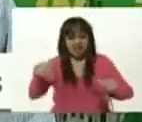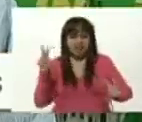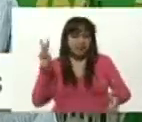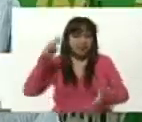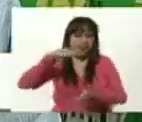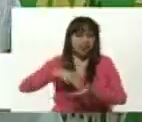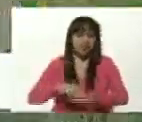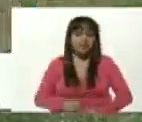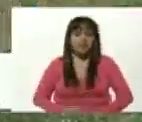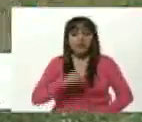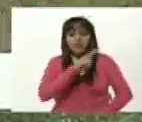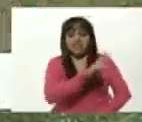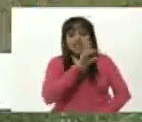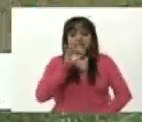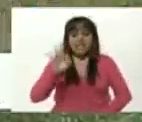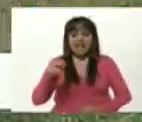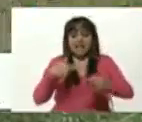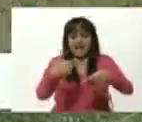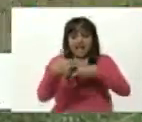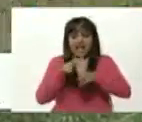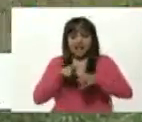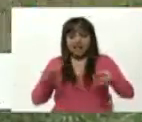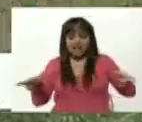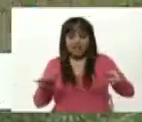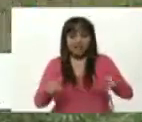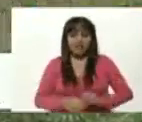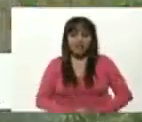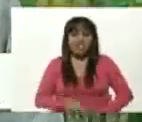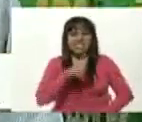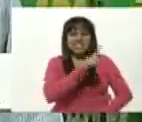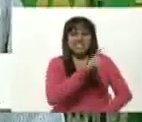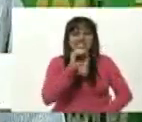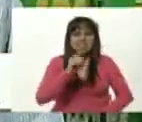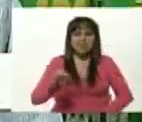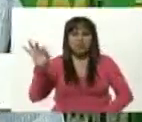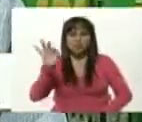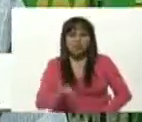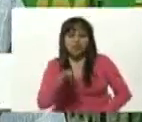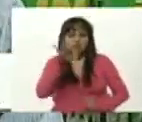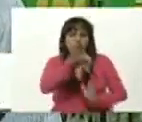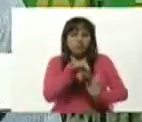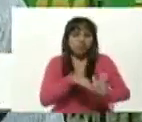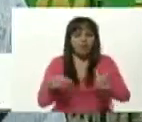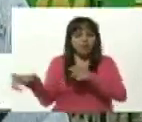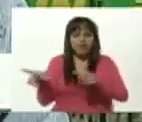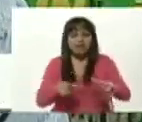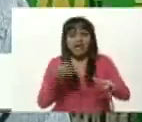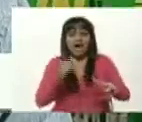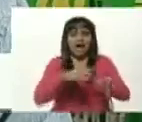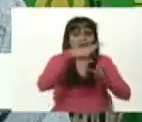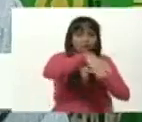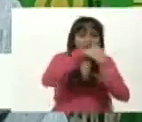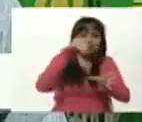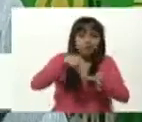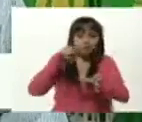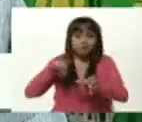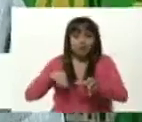estas 23 hectáreas, 100% productivas, han cosechado al